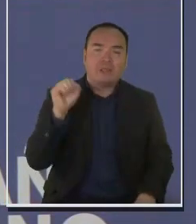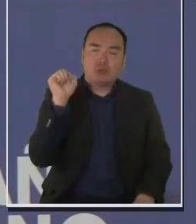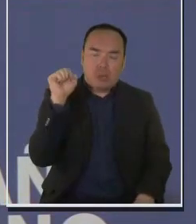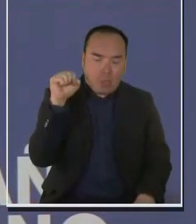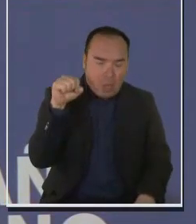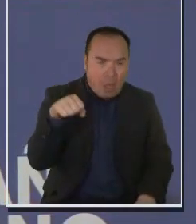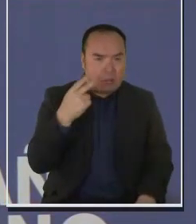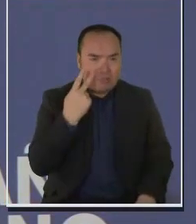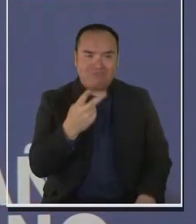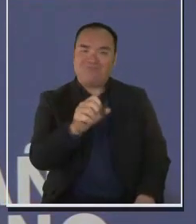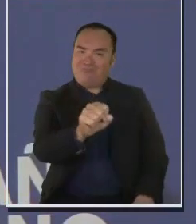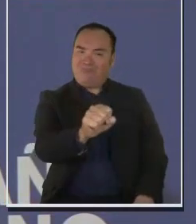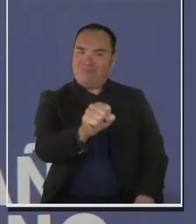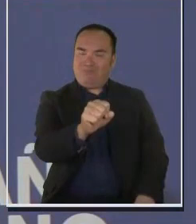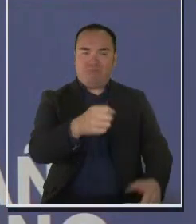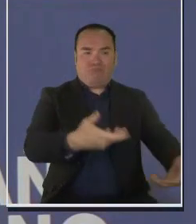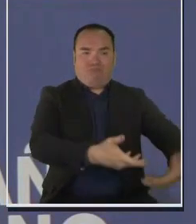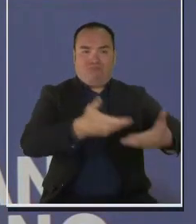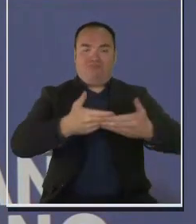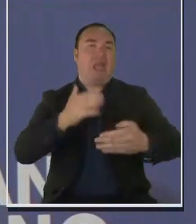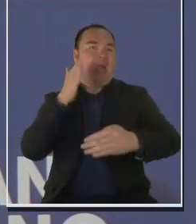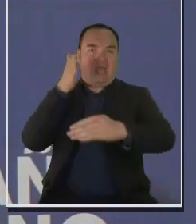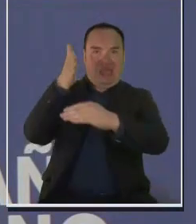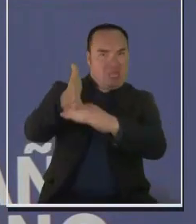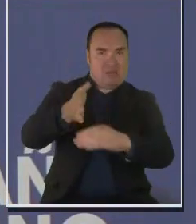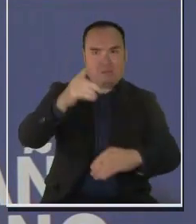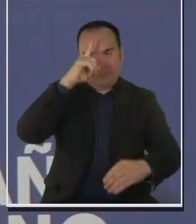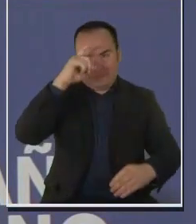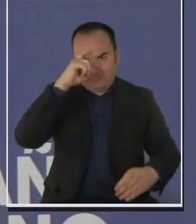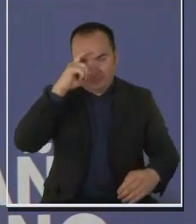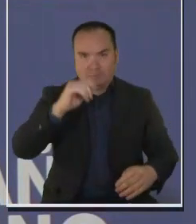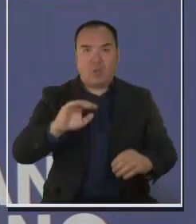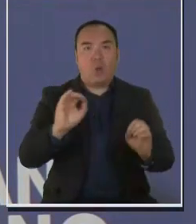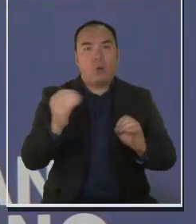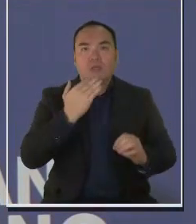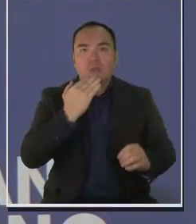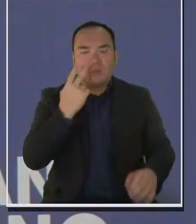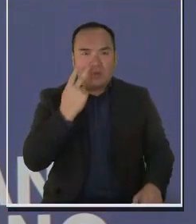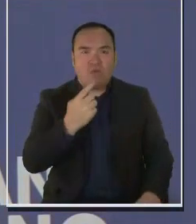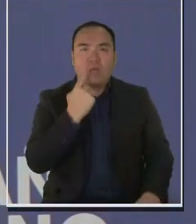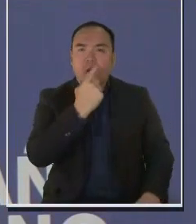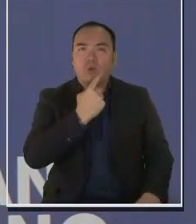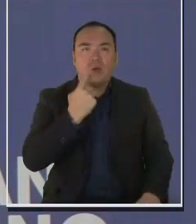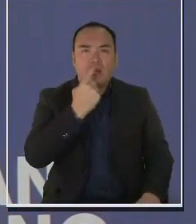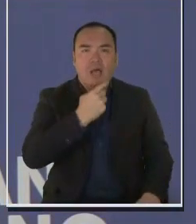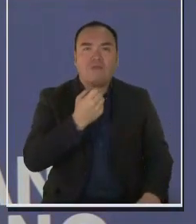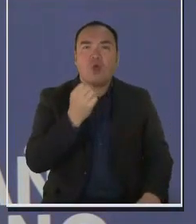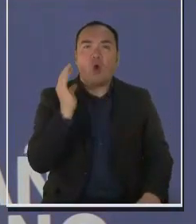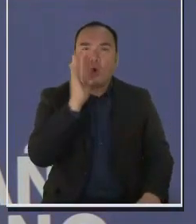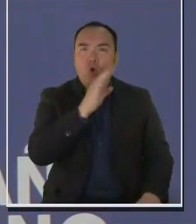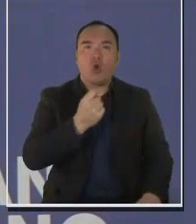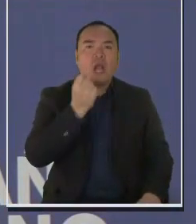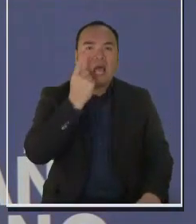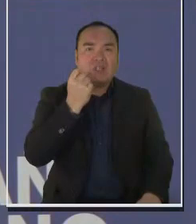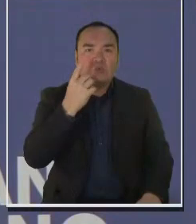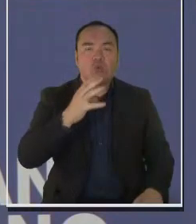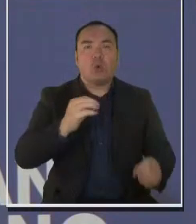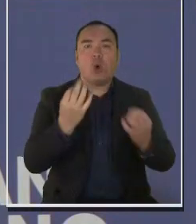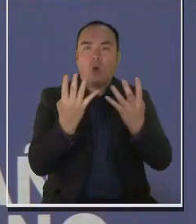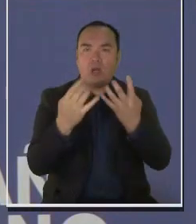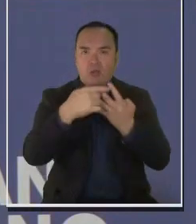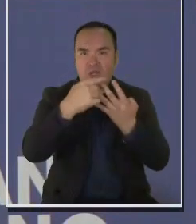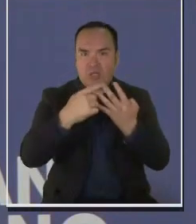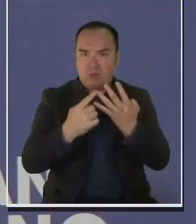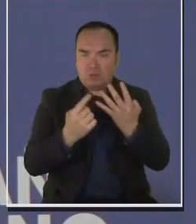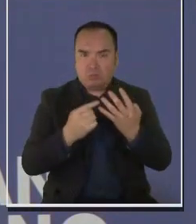también acudir. Si es que aparece coloración azulada alrededor de los labios o en los deditos, en las uñas, en las uñitas